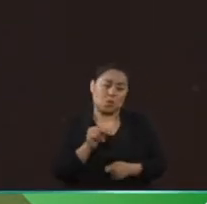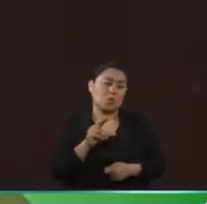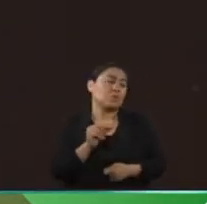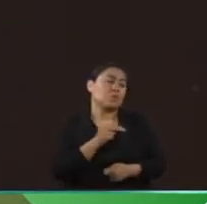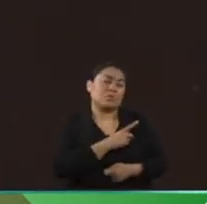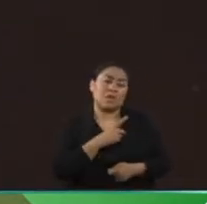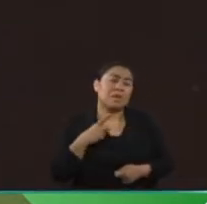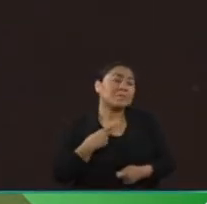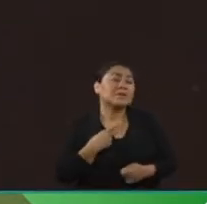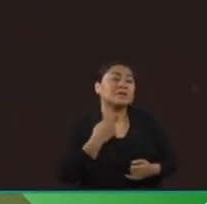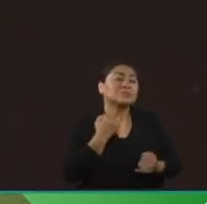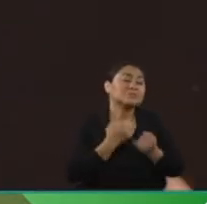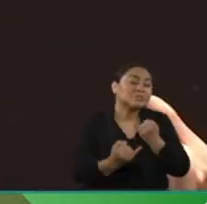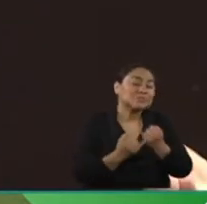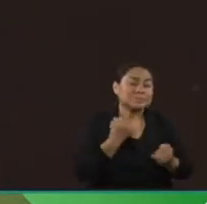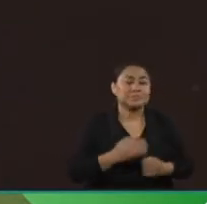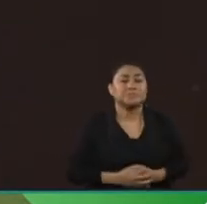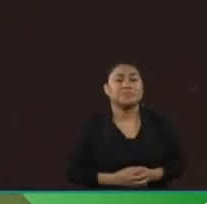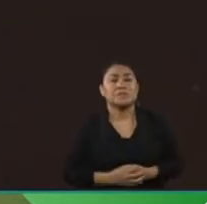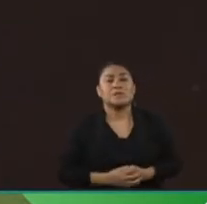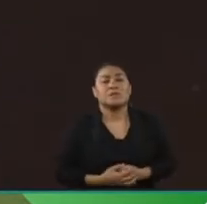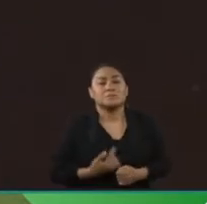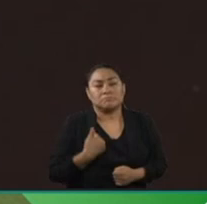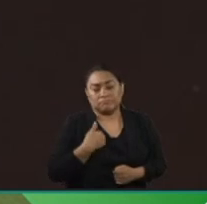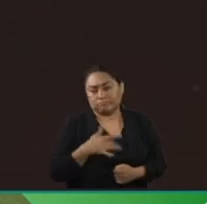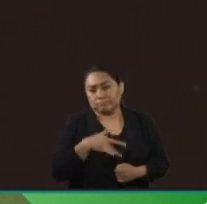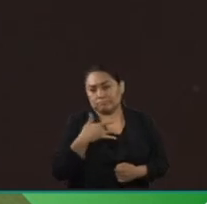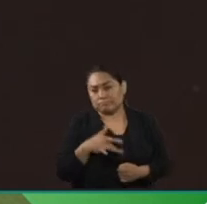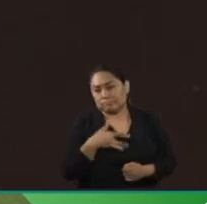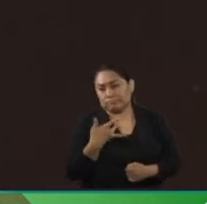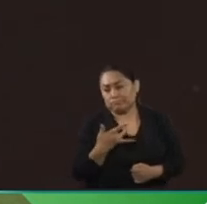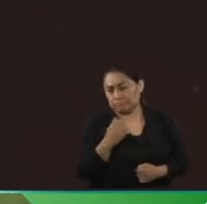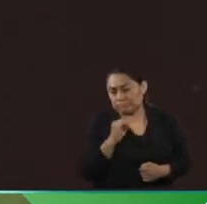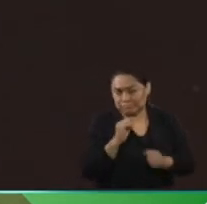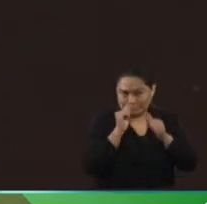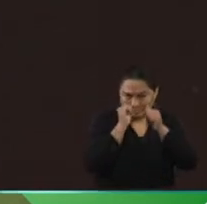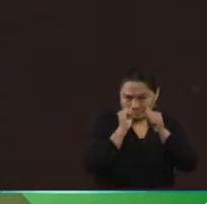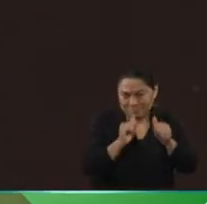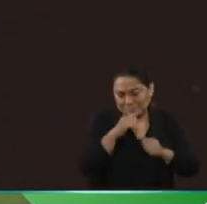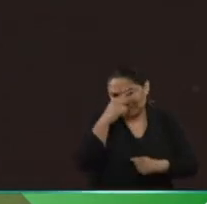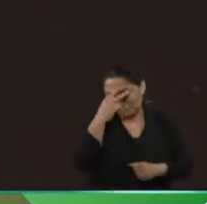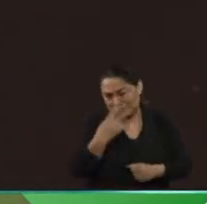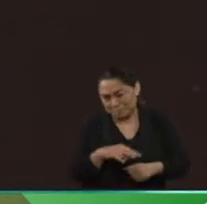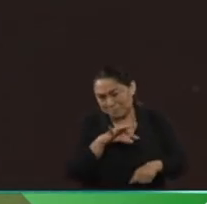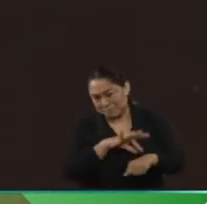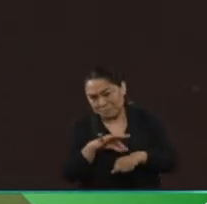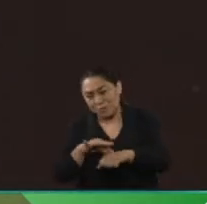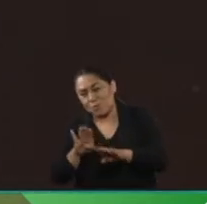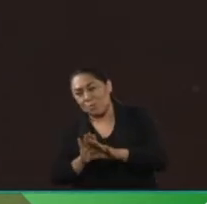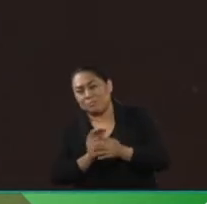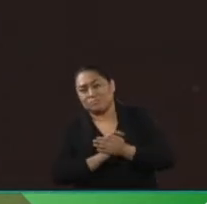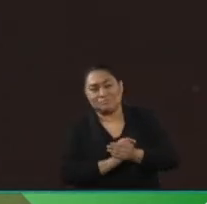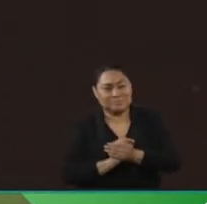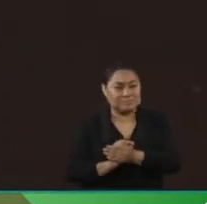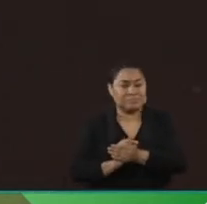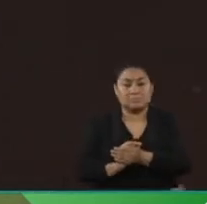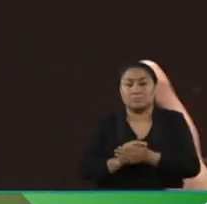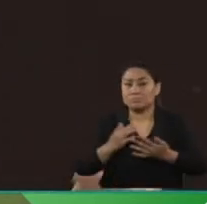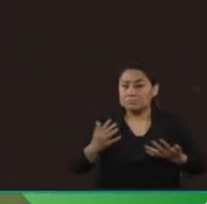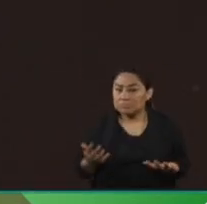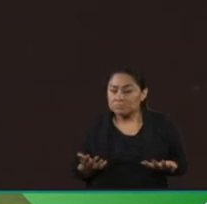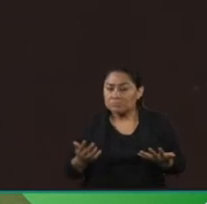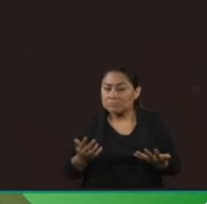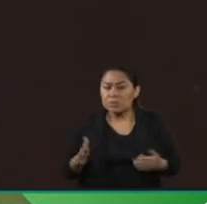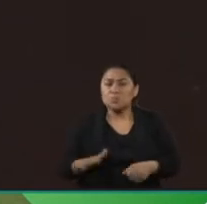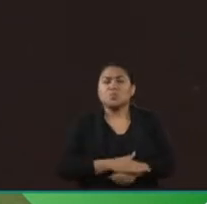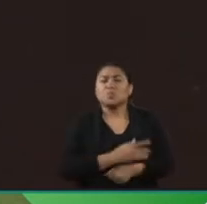objeto de sorteos confiarías nuestras vidas a un médico piloto designado por Tómbola Entonces por